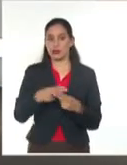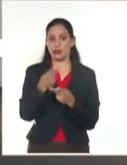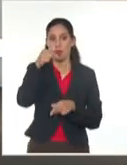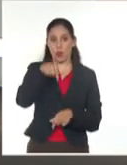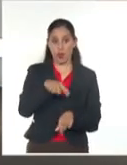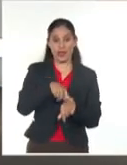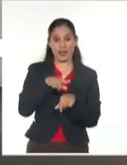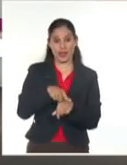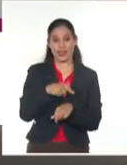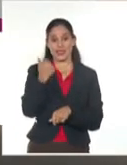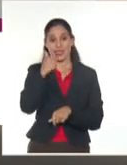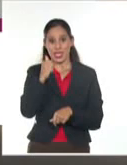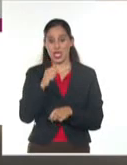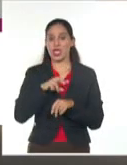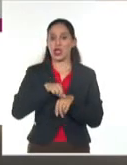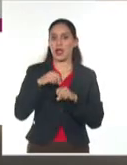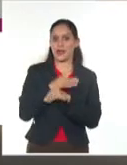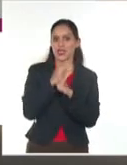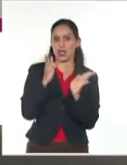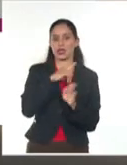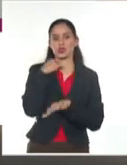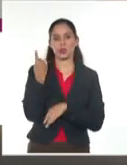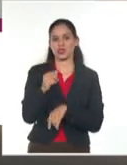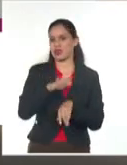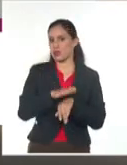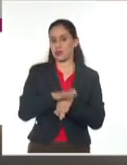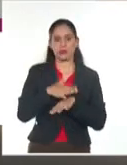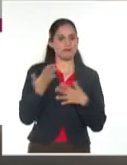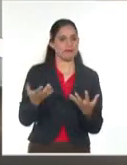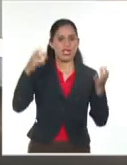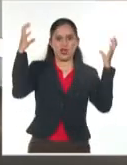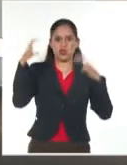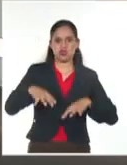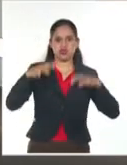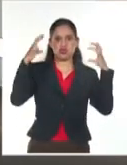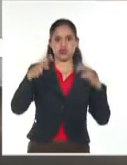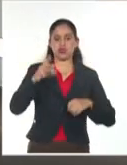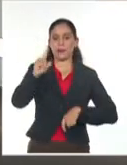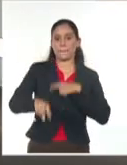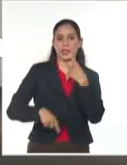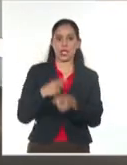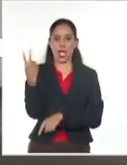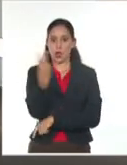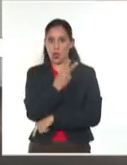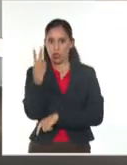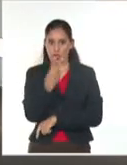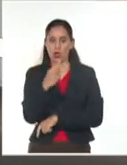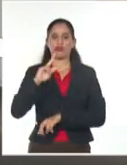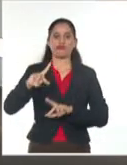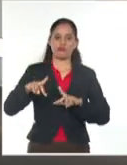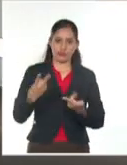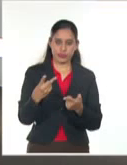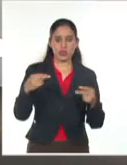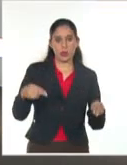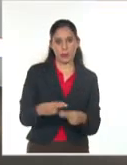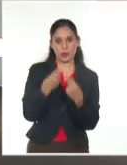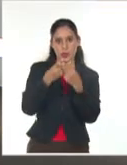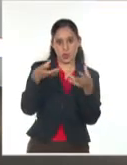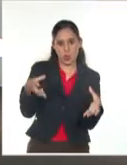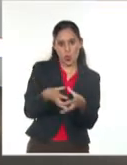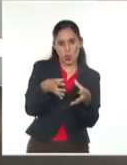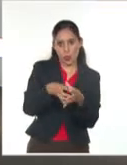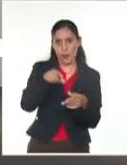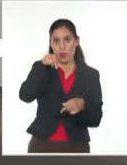quedó suspendido por lluvia. Según informa el colega Roberto Rodríguez, mañana ambos equipos celebrarán doble programa. El resto de la cartelera